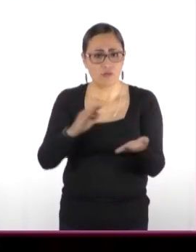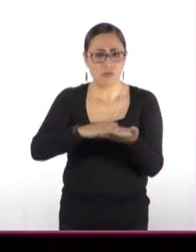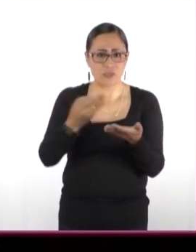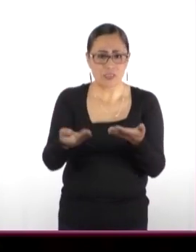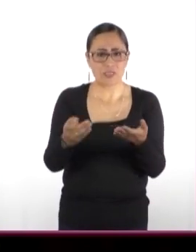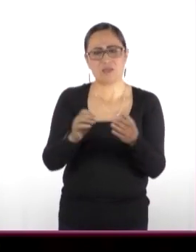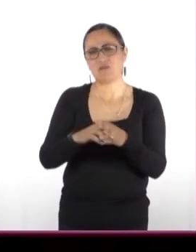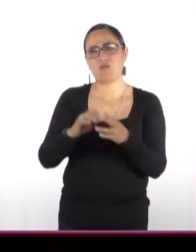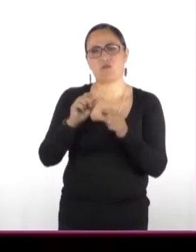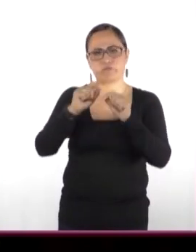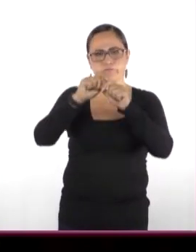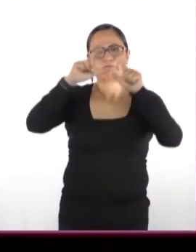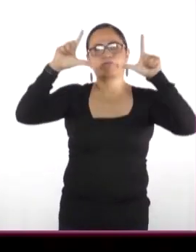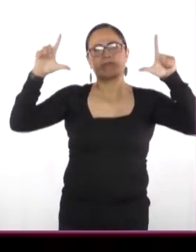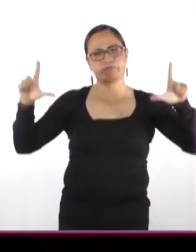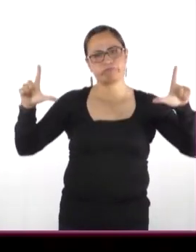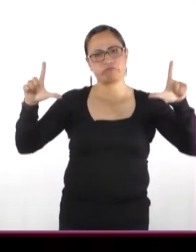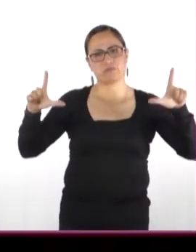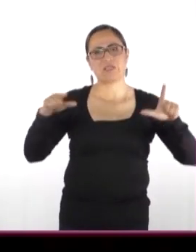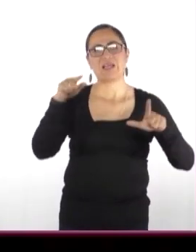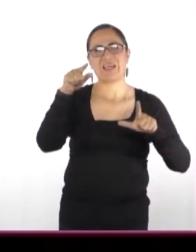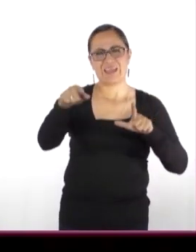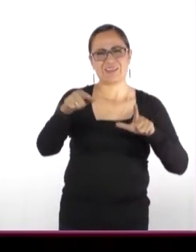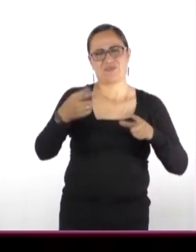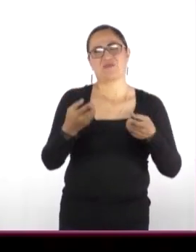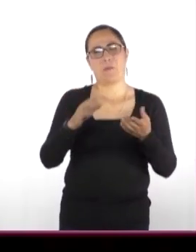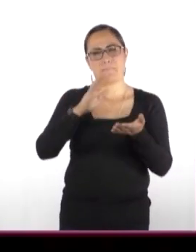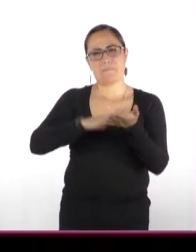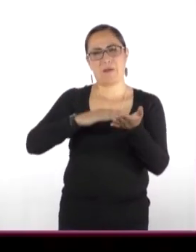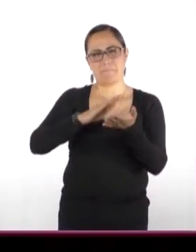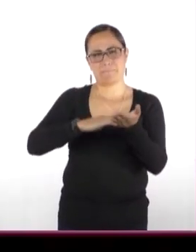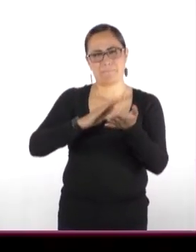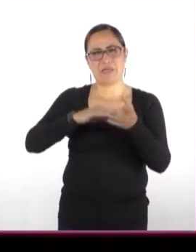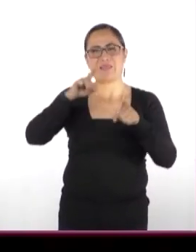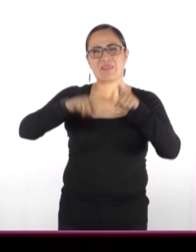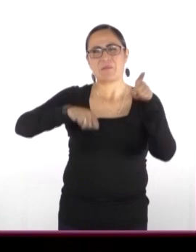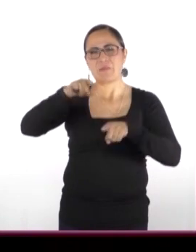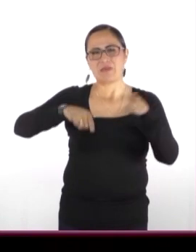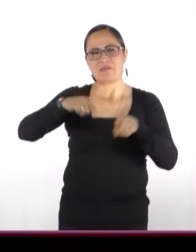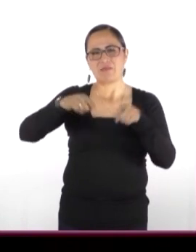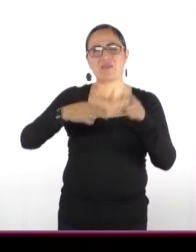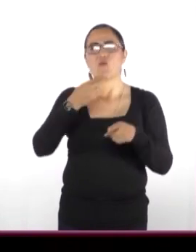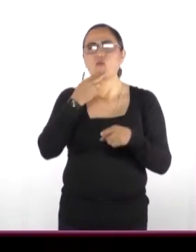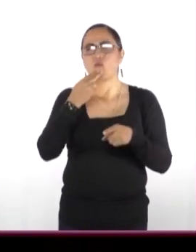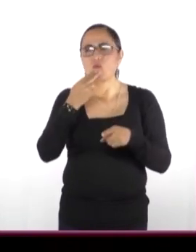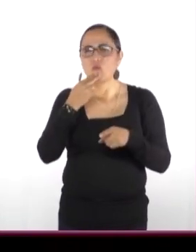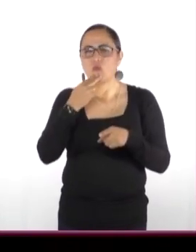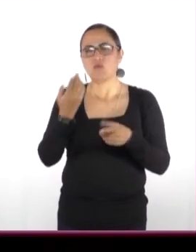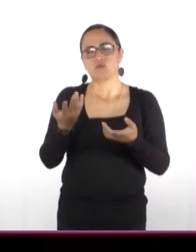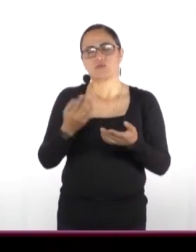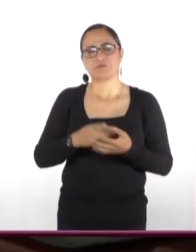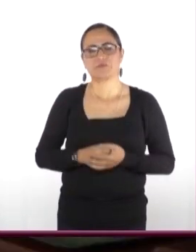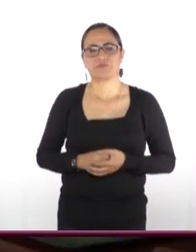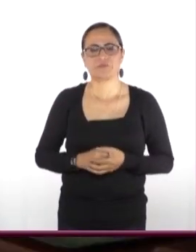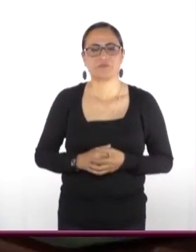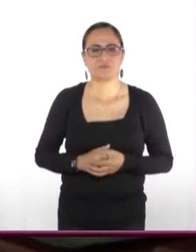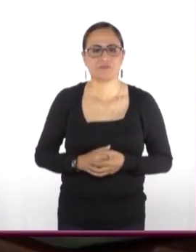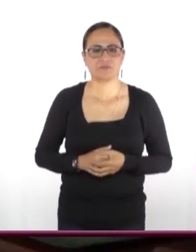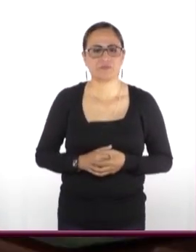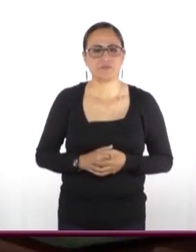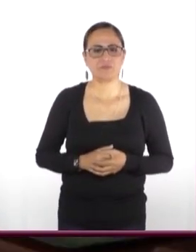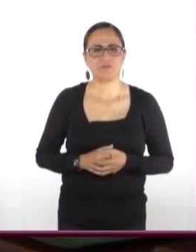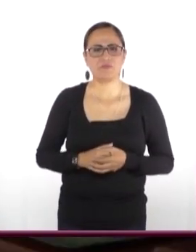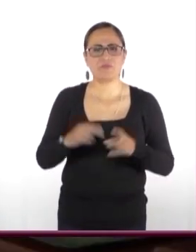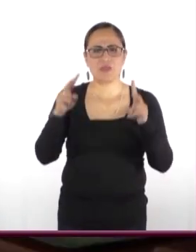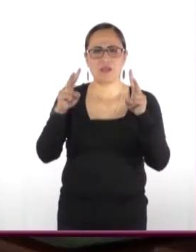pósters. Y ahí es donde empieza un poquito el tema del grosor del material, dependiendo las aplicaciones que vayamos a utilizar.